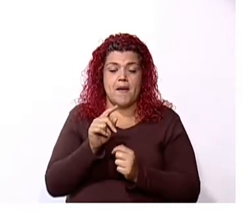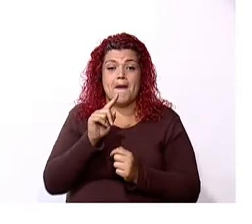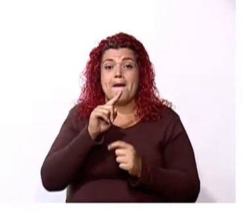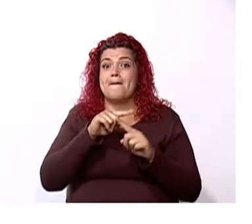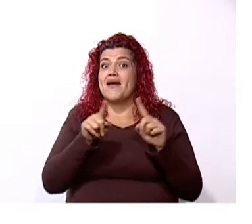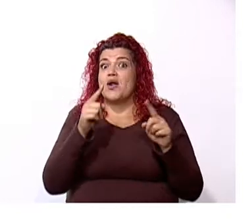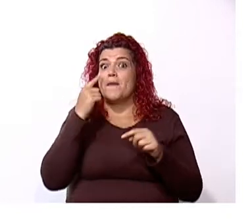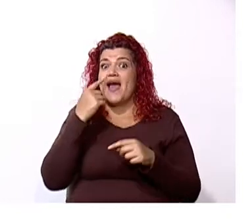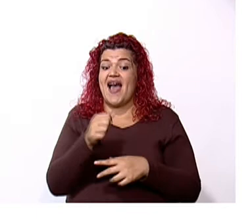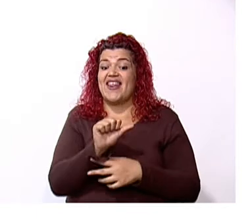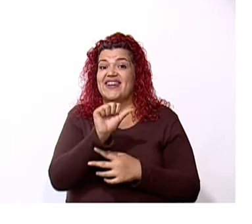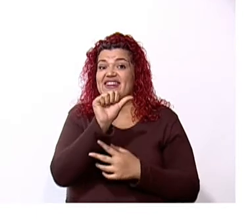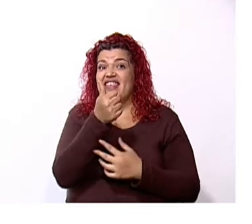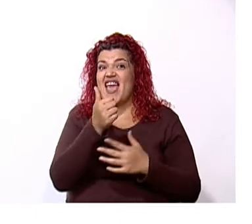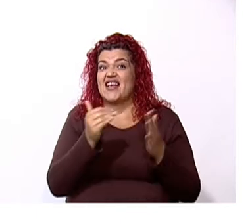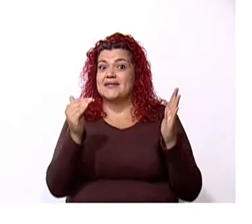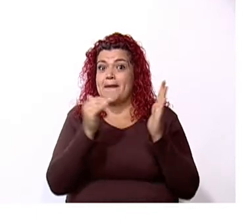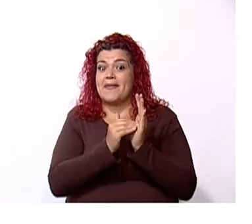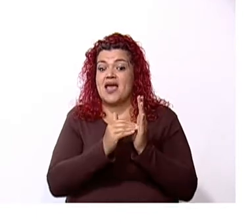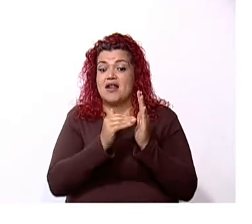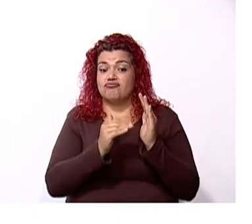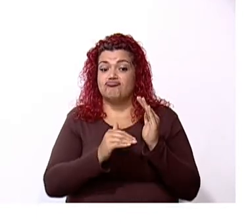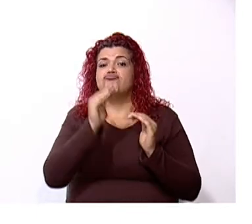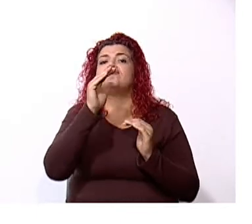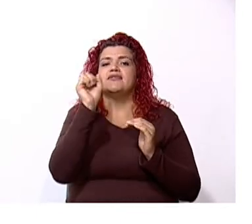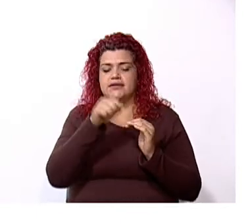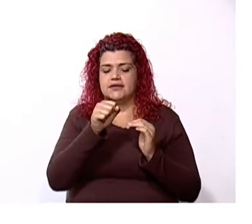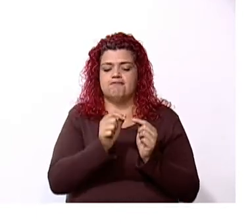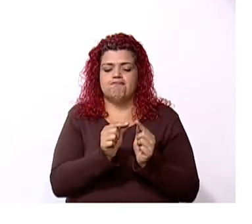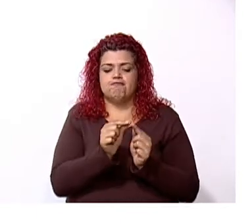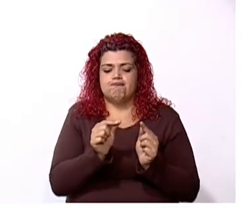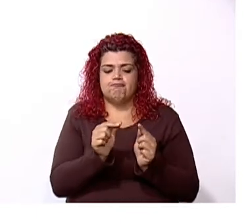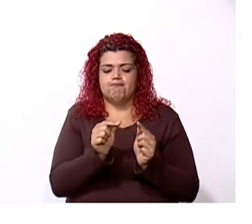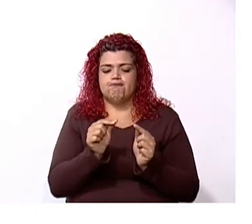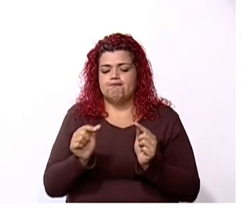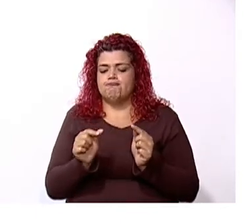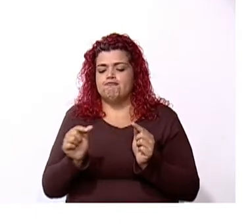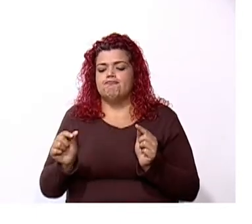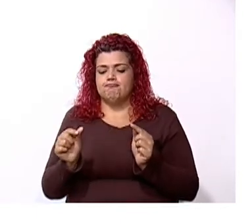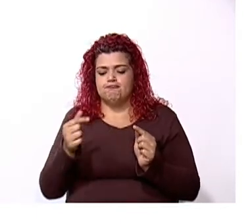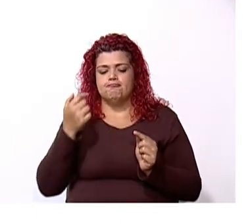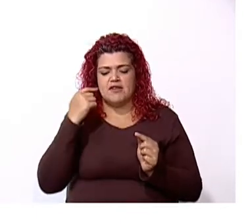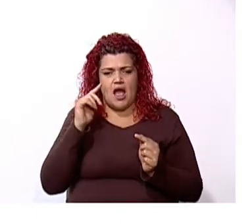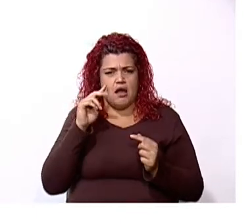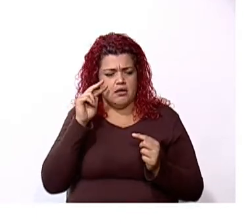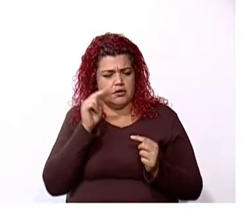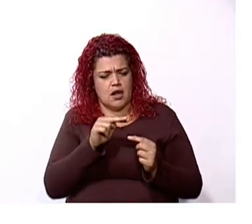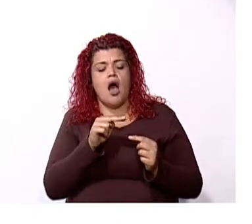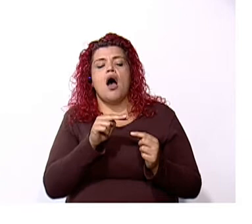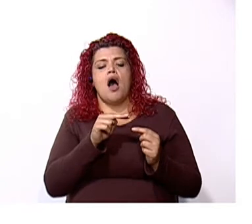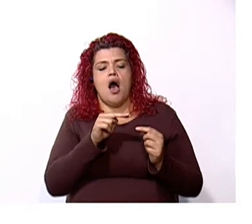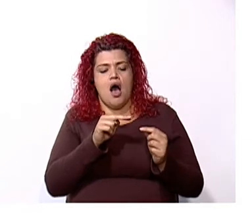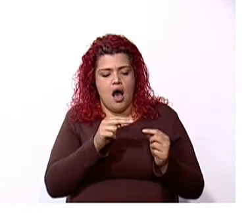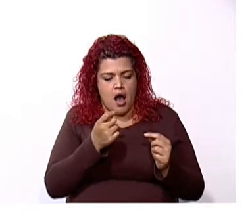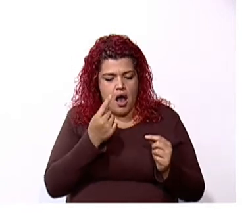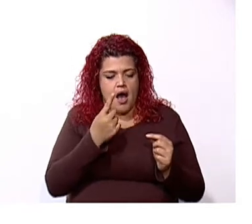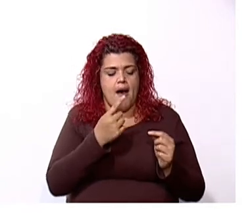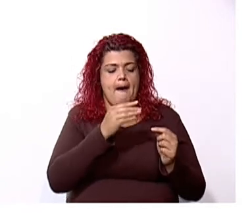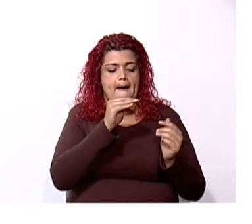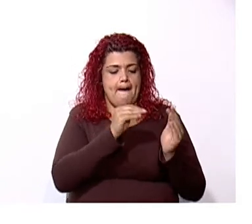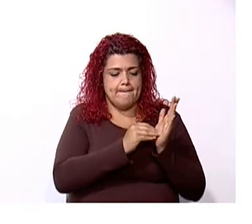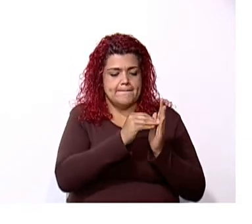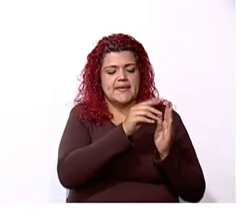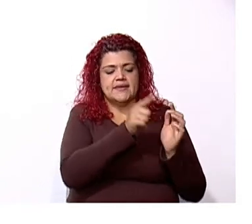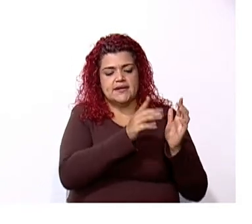10.000 hacia arriba, dejamos un espacio cuando terminamos de leer los millares.